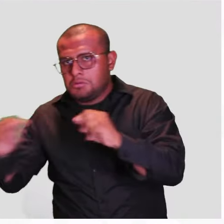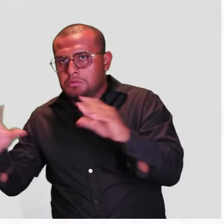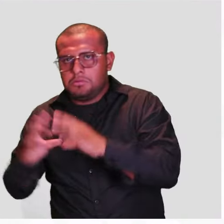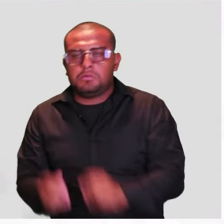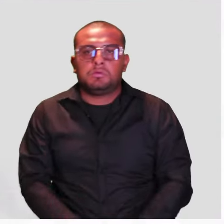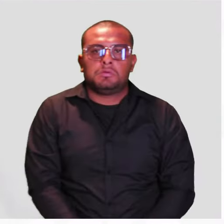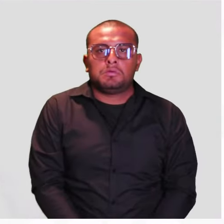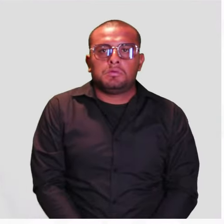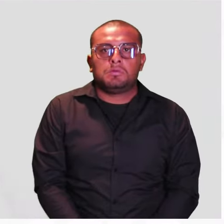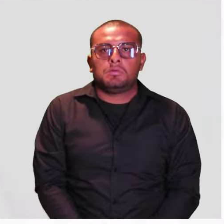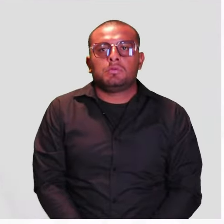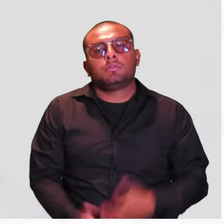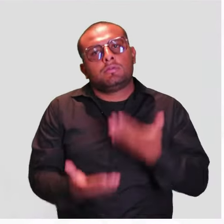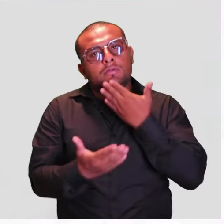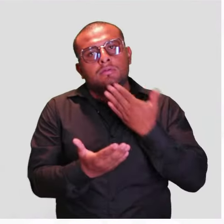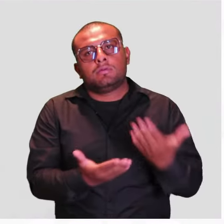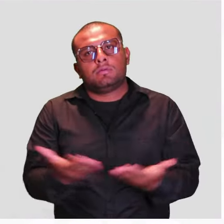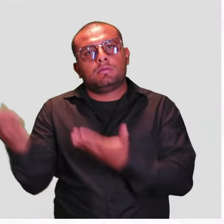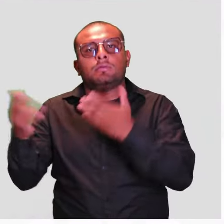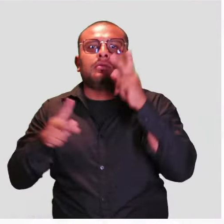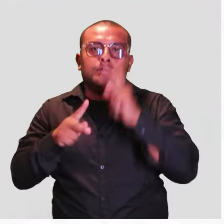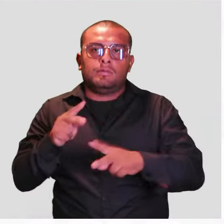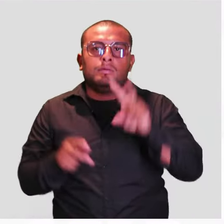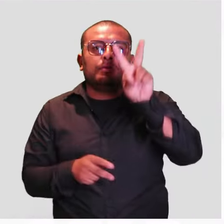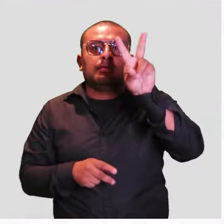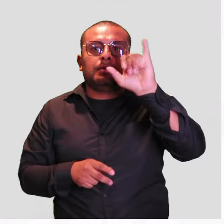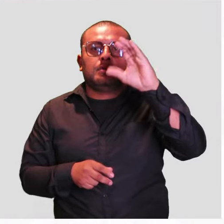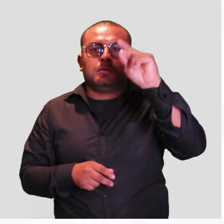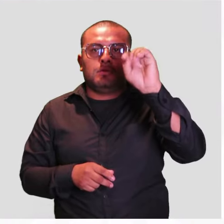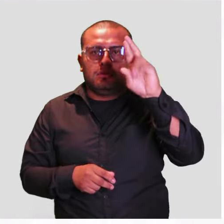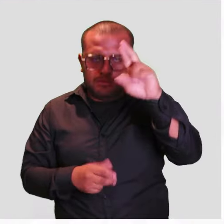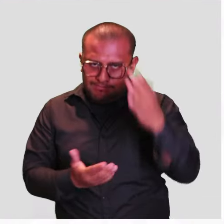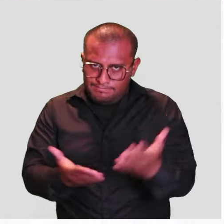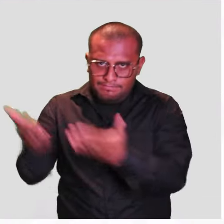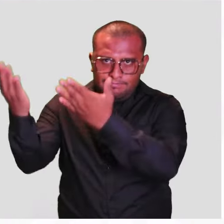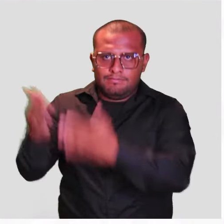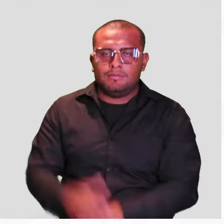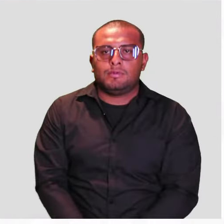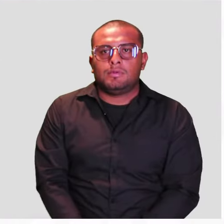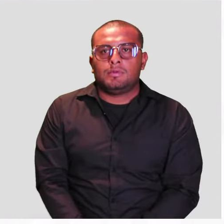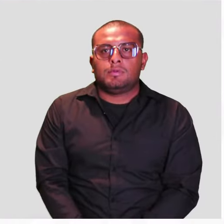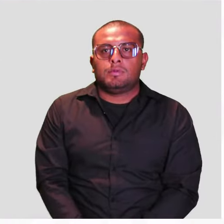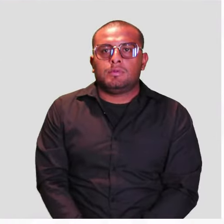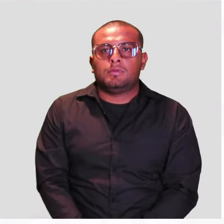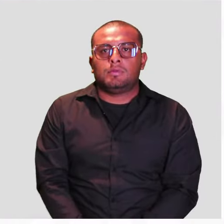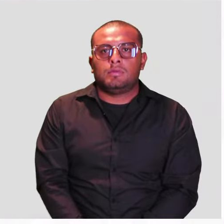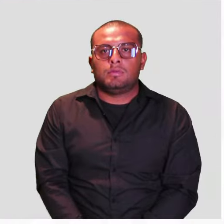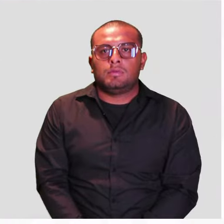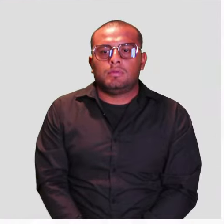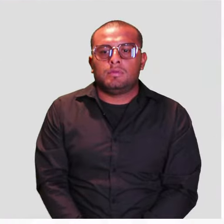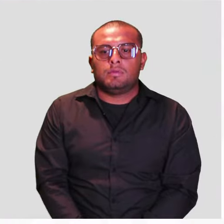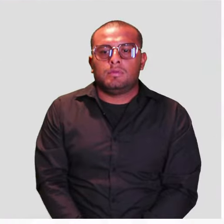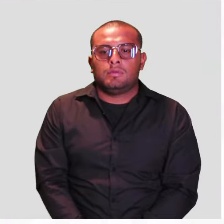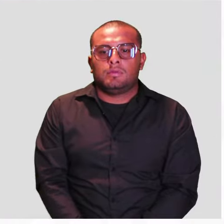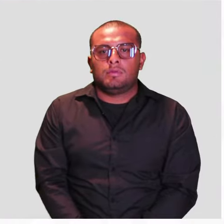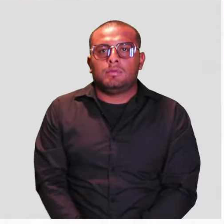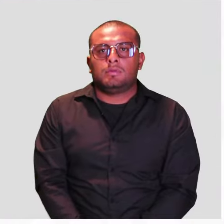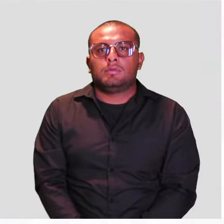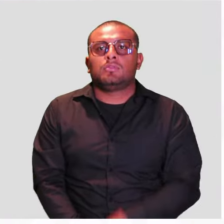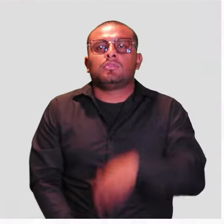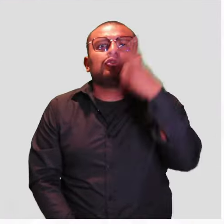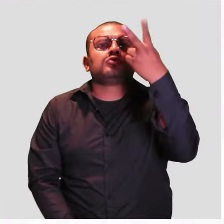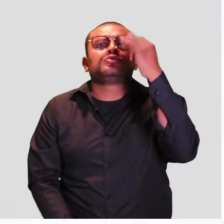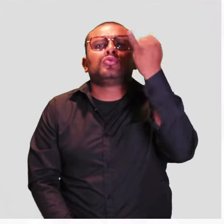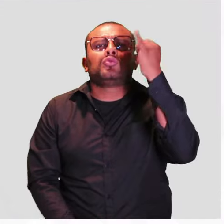Tenemos al candidato Víctor Rocha Basurto. Adelante, candidato, lo escuchamos. Este 2 de junio, vota por lo